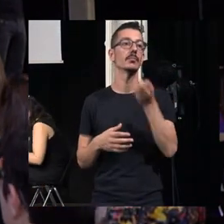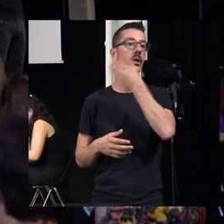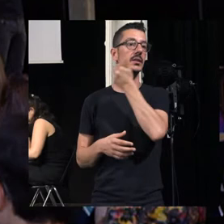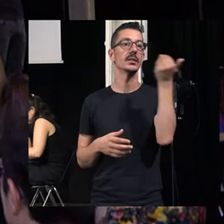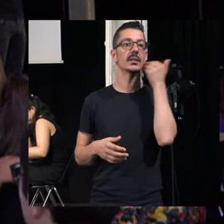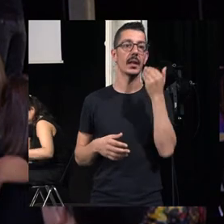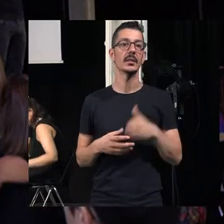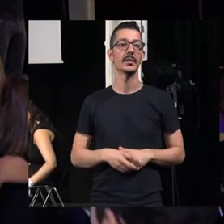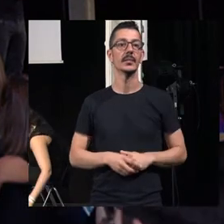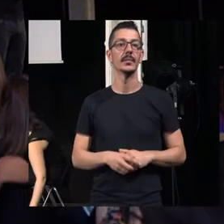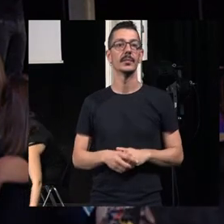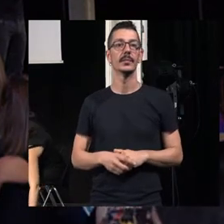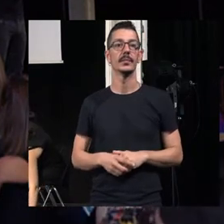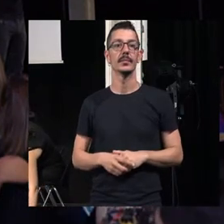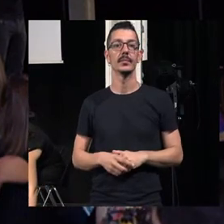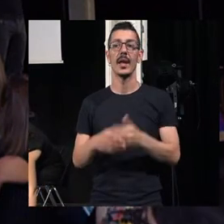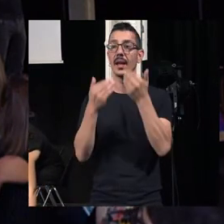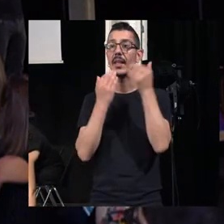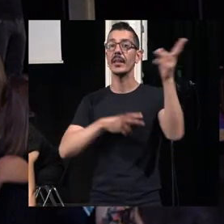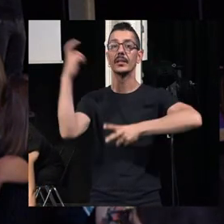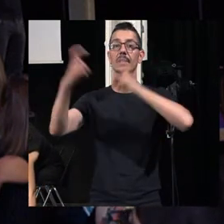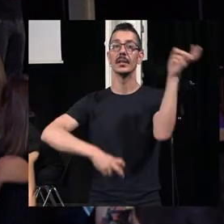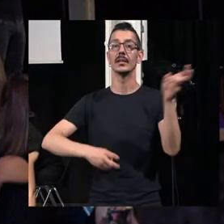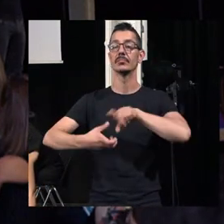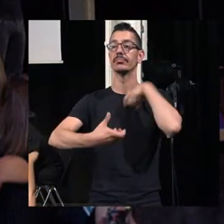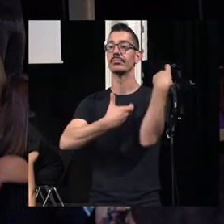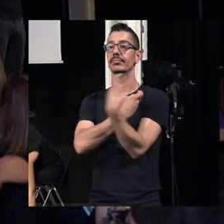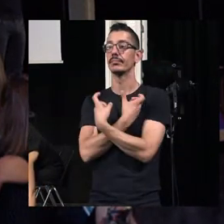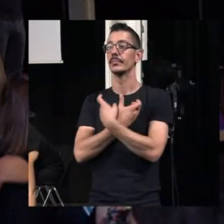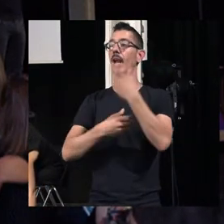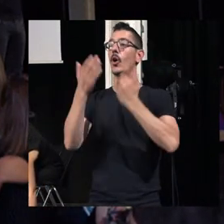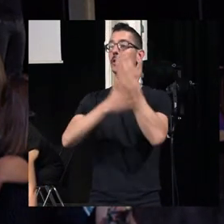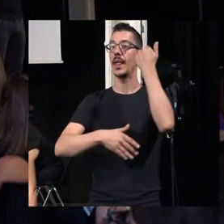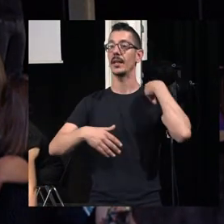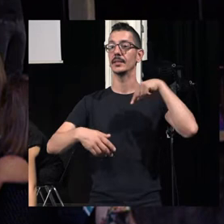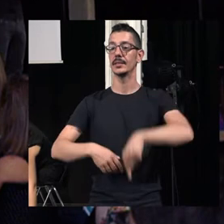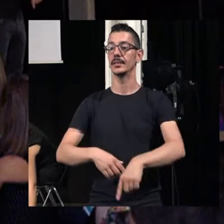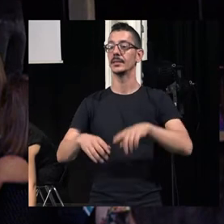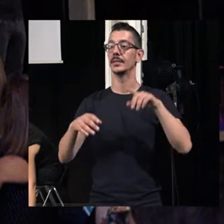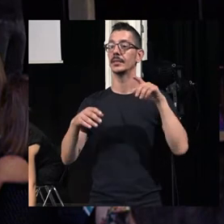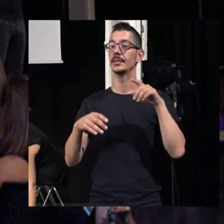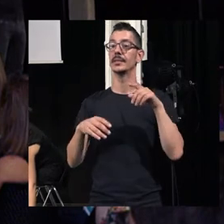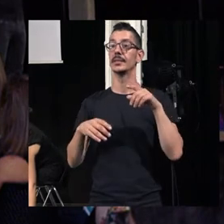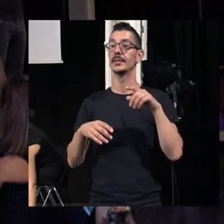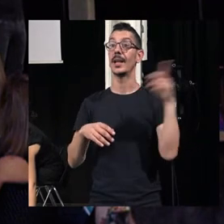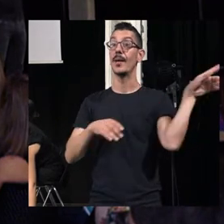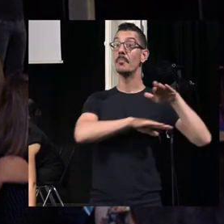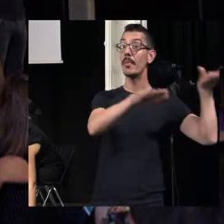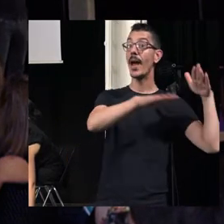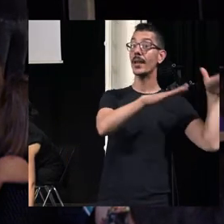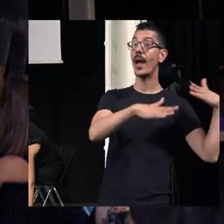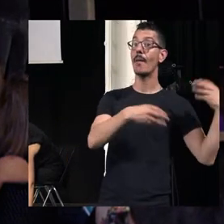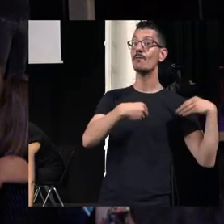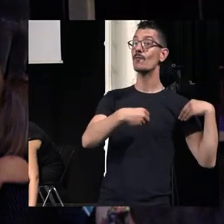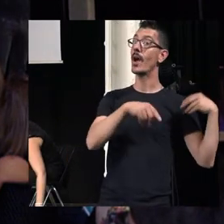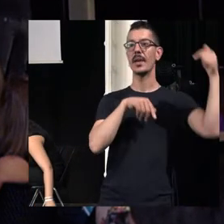tardes. Gracias por venir a estas jornadas, en lugar de estar en la playa. Se agradece bastante.